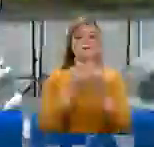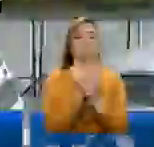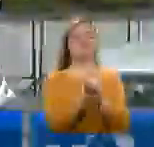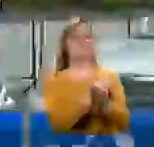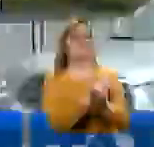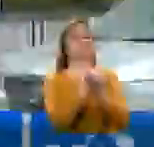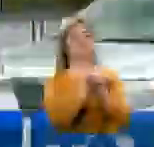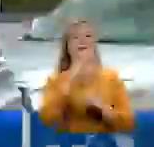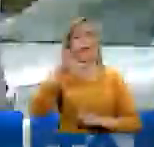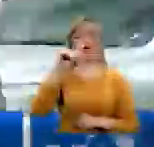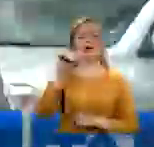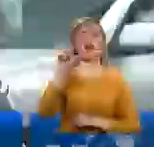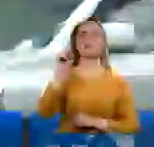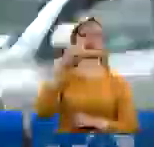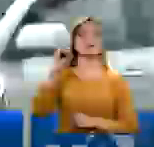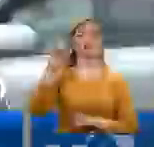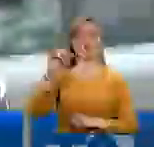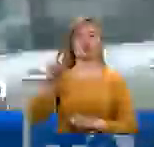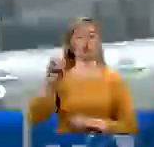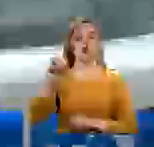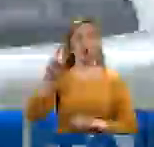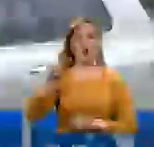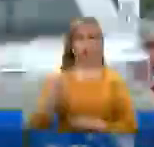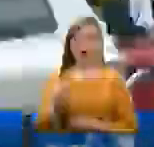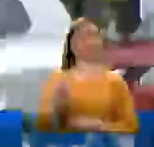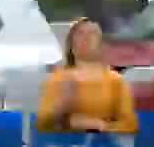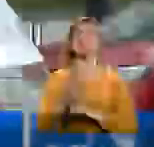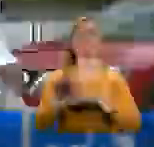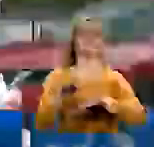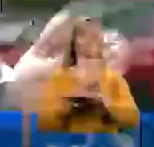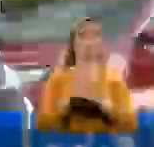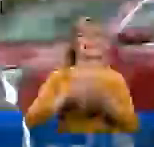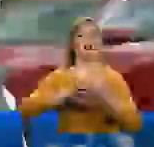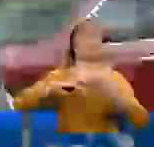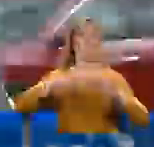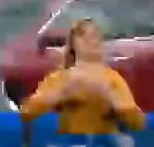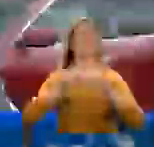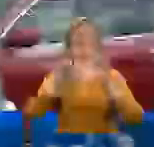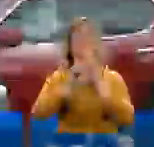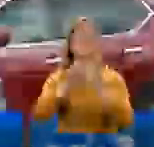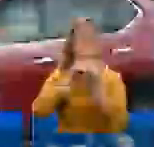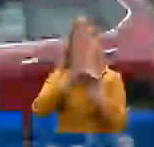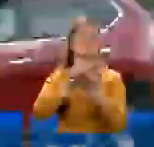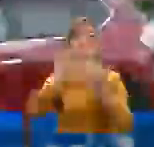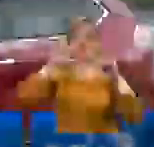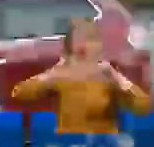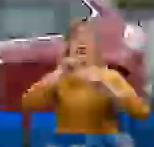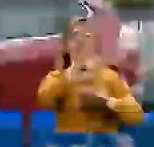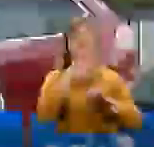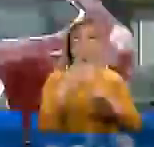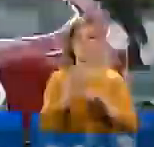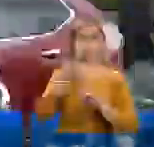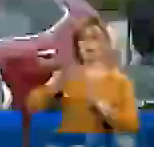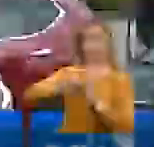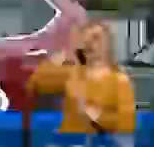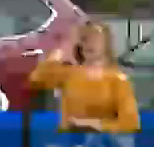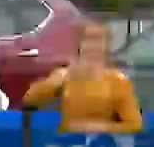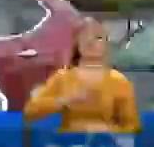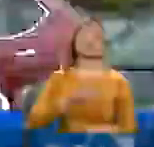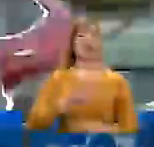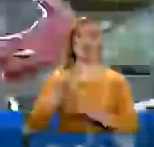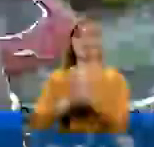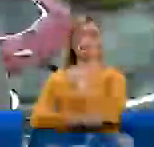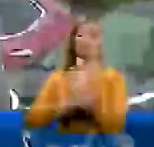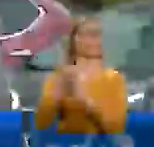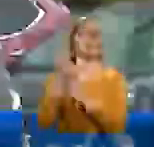recurso de casación que está siendo este momento ya fundamentado uno a uno por parte de sus abogados. Recordemos que son 20 los